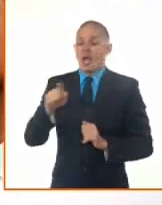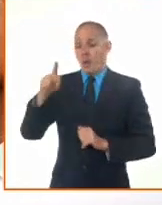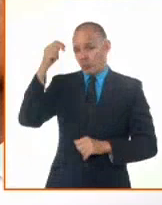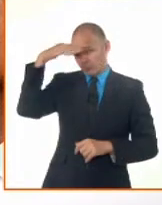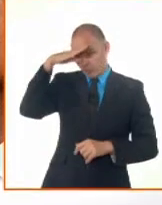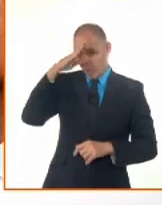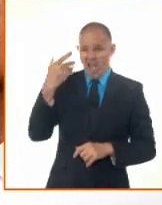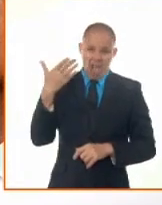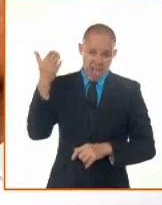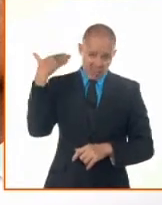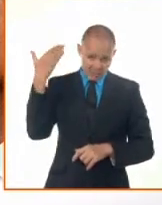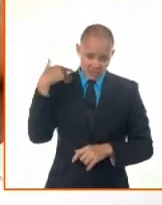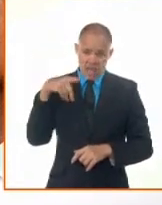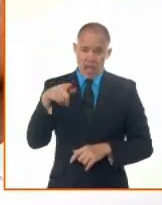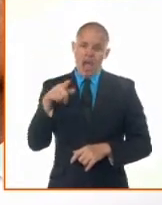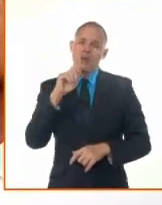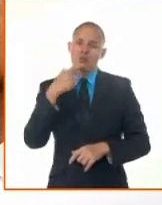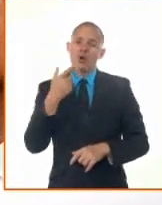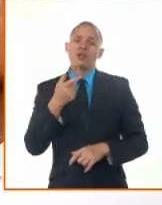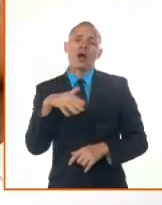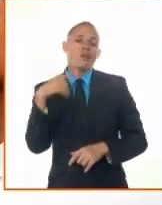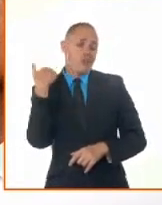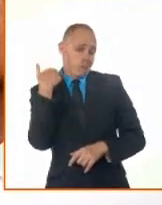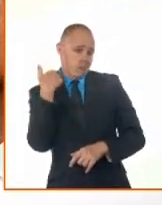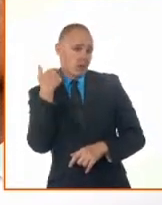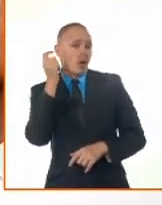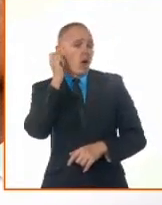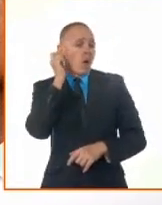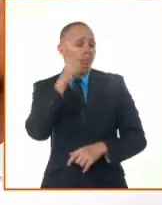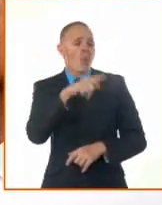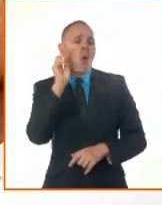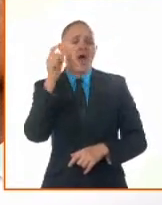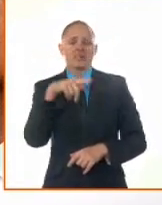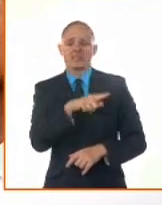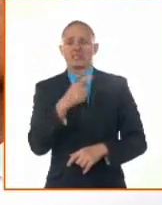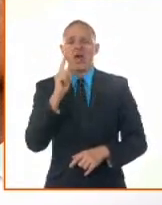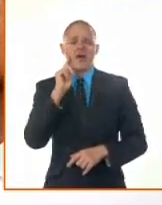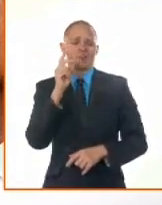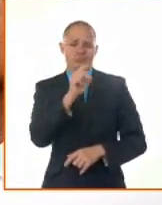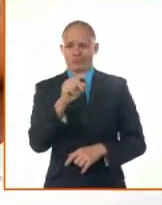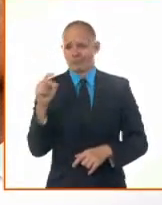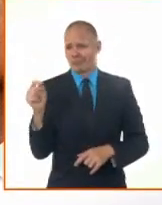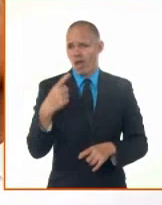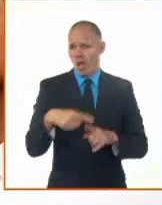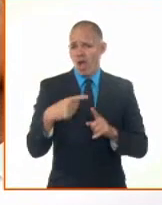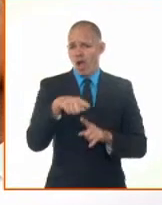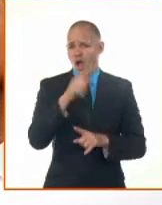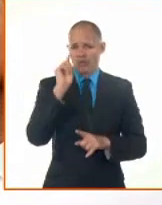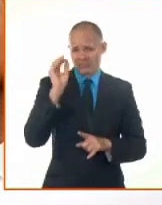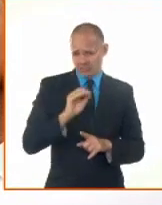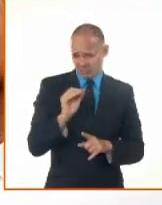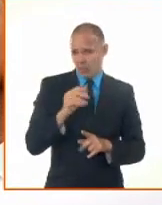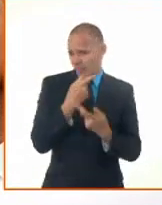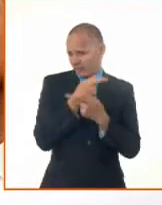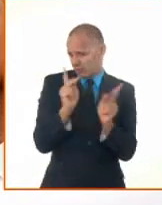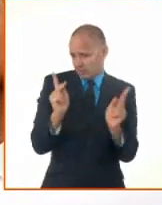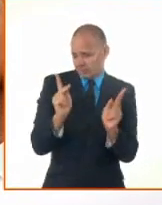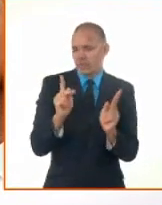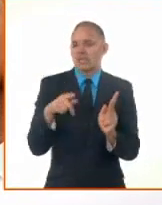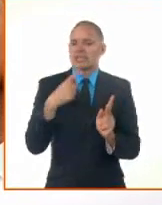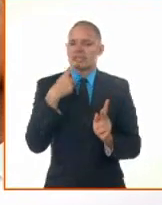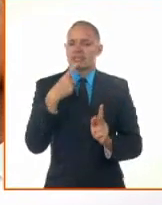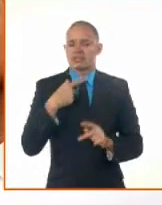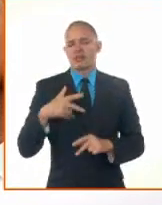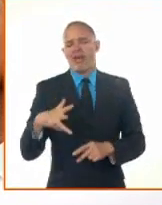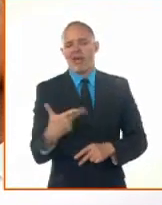la señora stormy Daniels el nombre artístico de una estrella de cine pornográfico en un hotel en el en